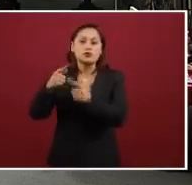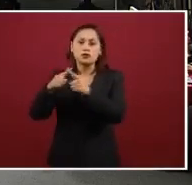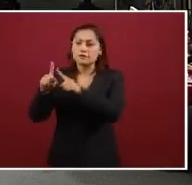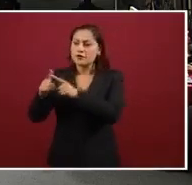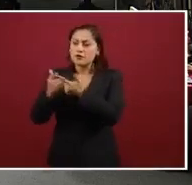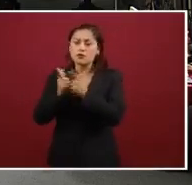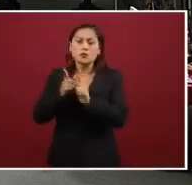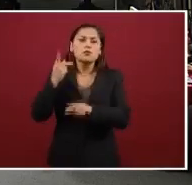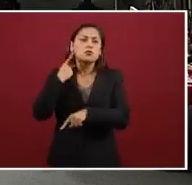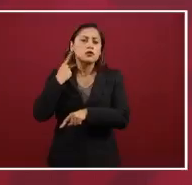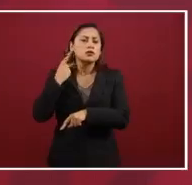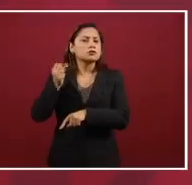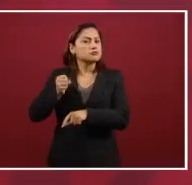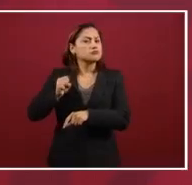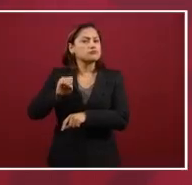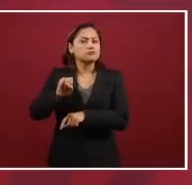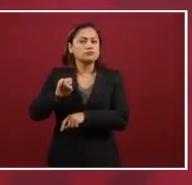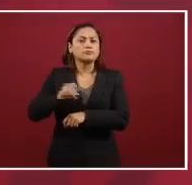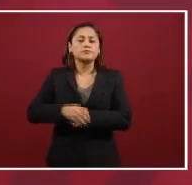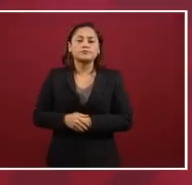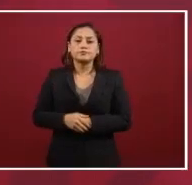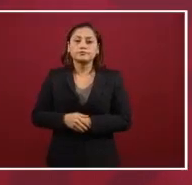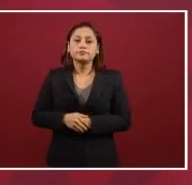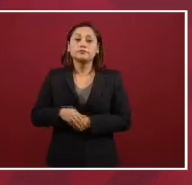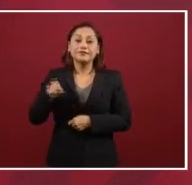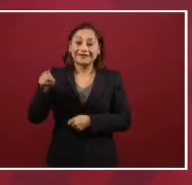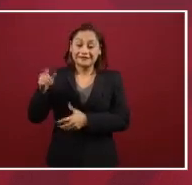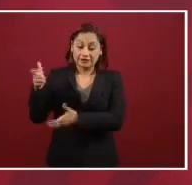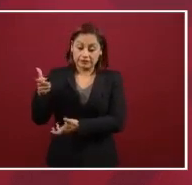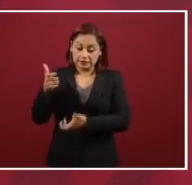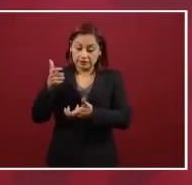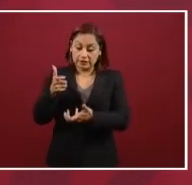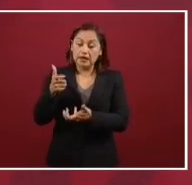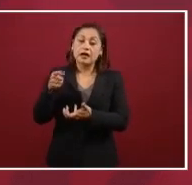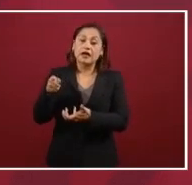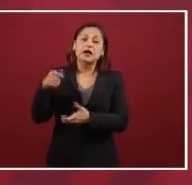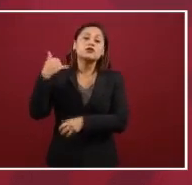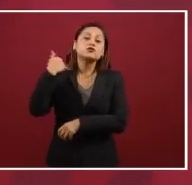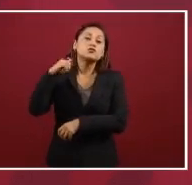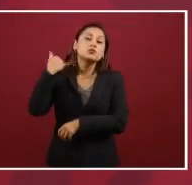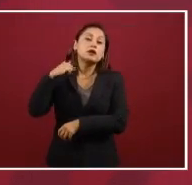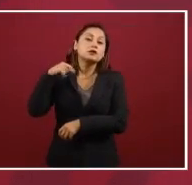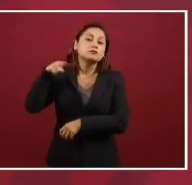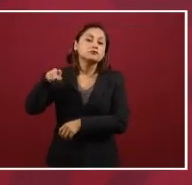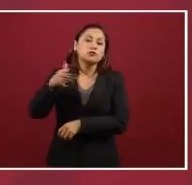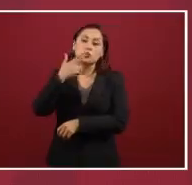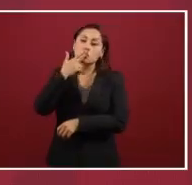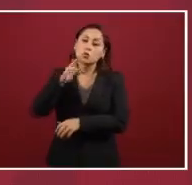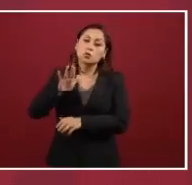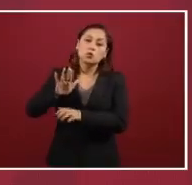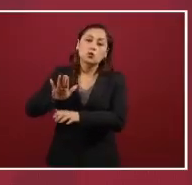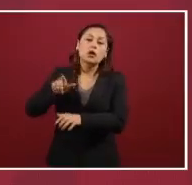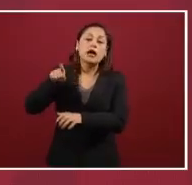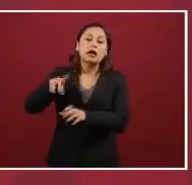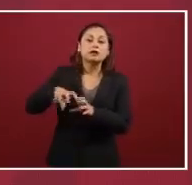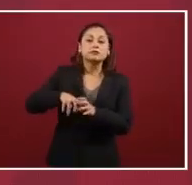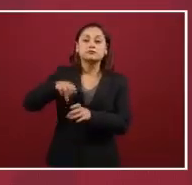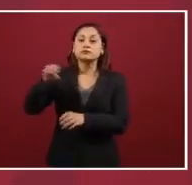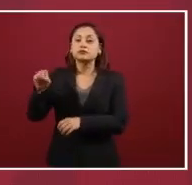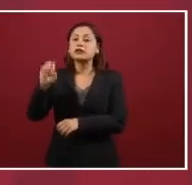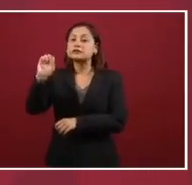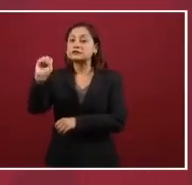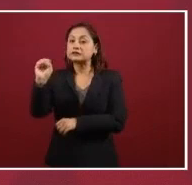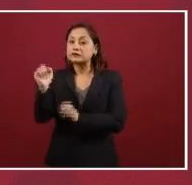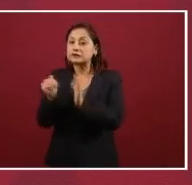También les informamos que del Fondo Yucatán, como ya lo había yo comentado aquí, se están destinando 60 millones de pesos